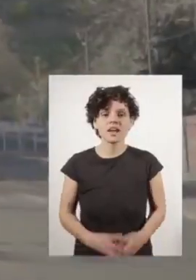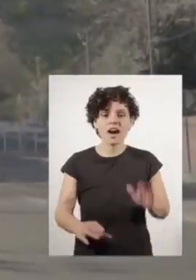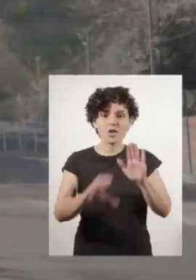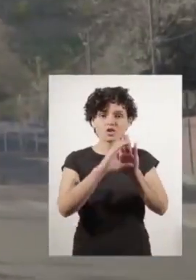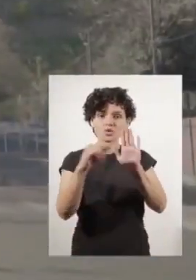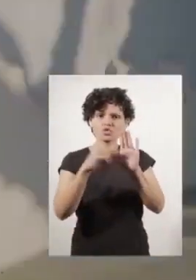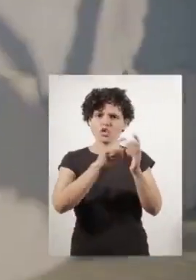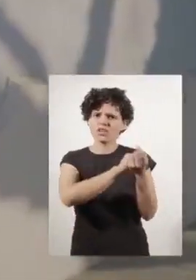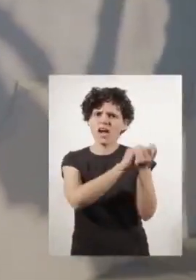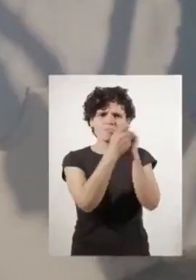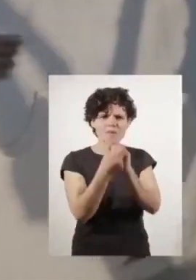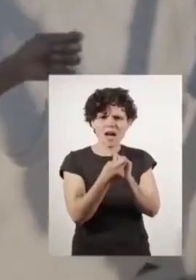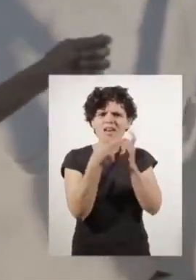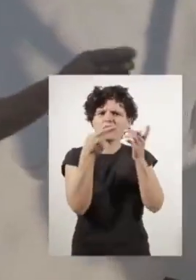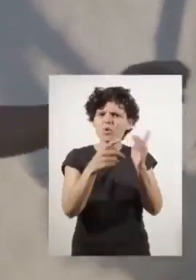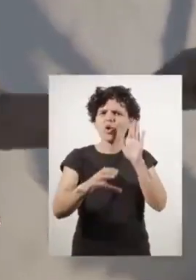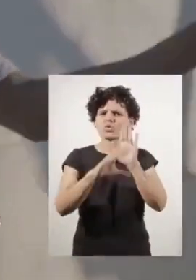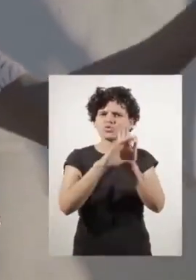¡Gracias!